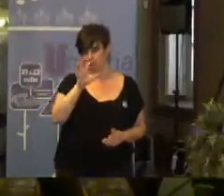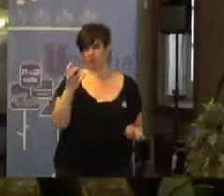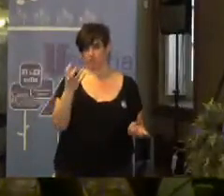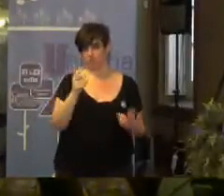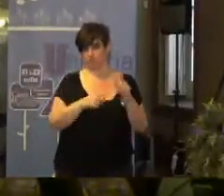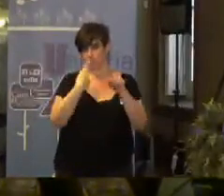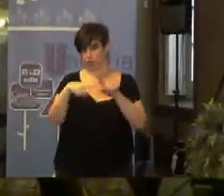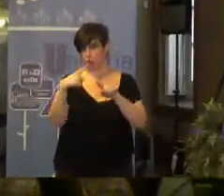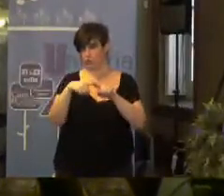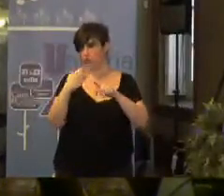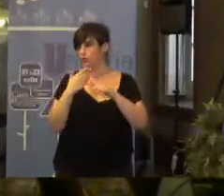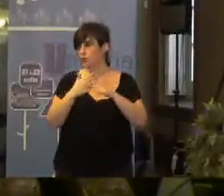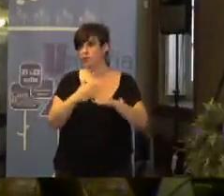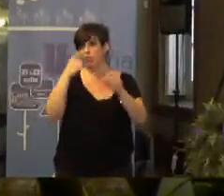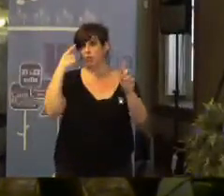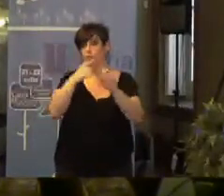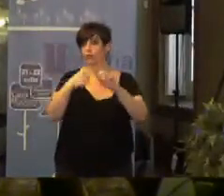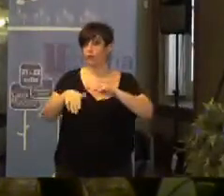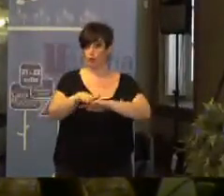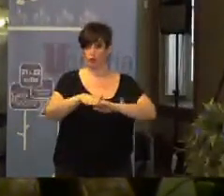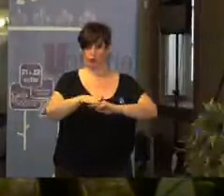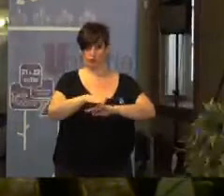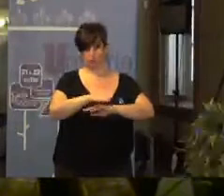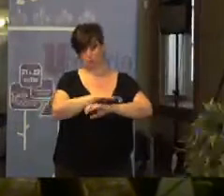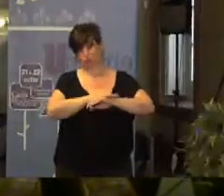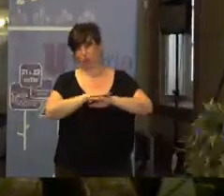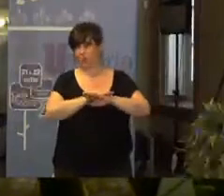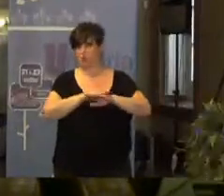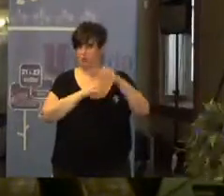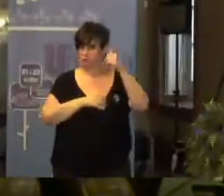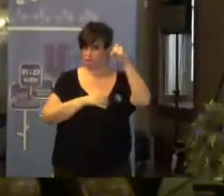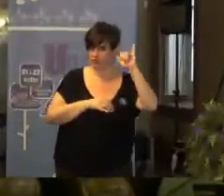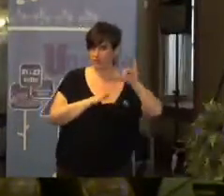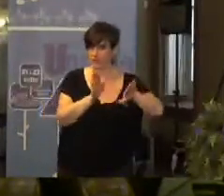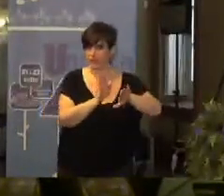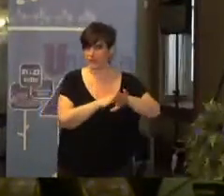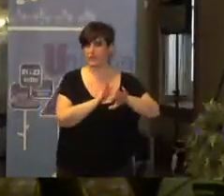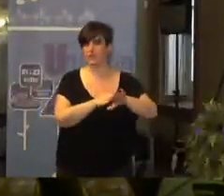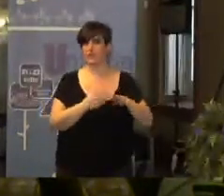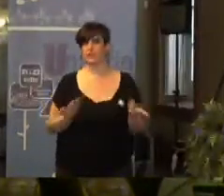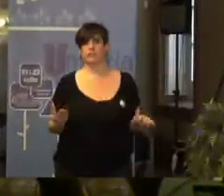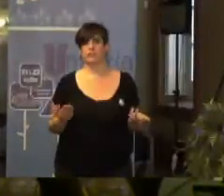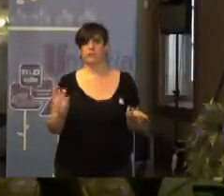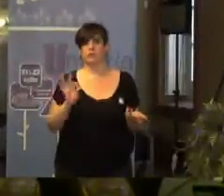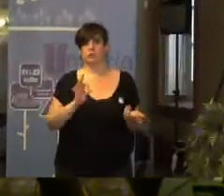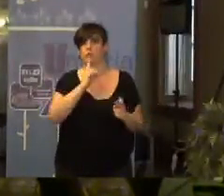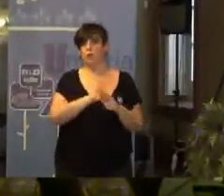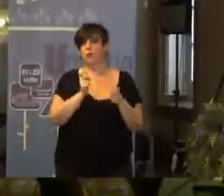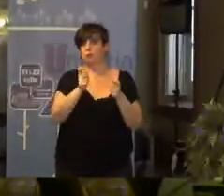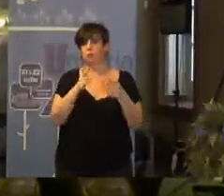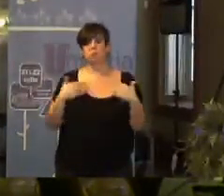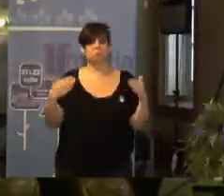poder ter un goberno pois de esquerdas, en fin, chamadelle como que irades,